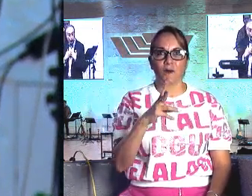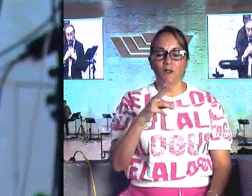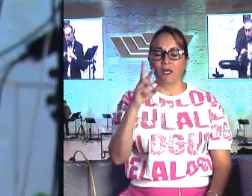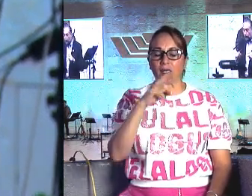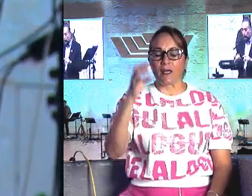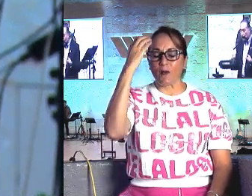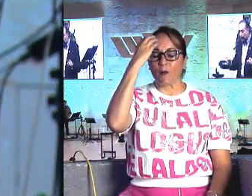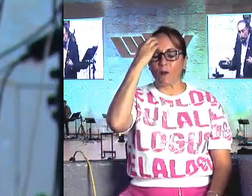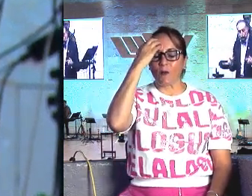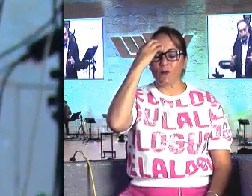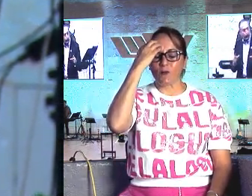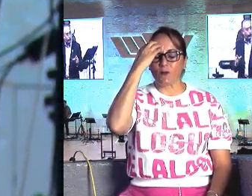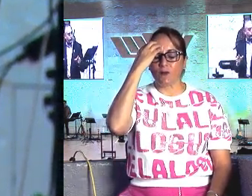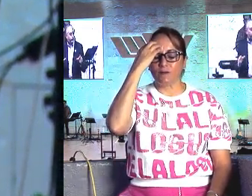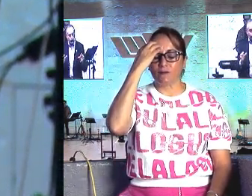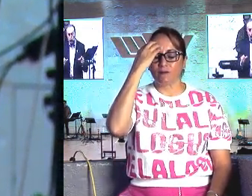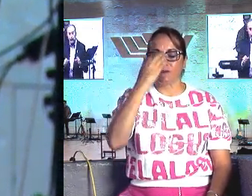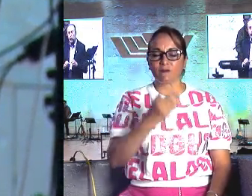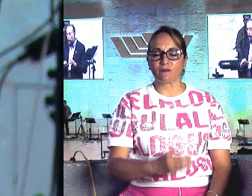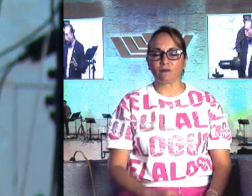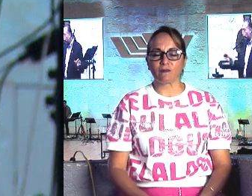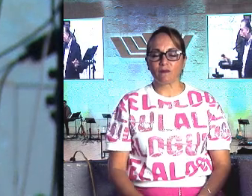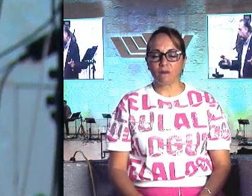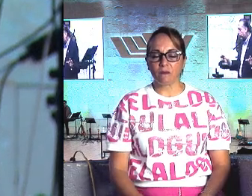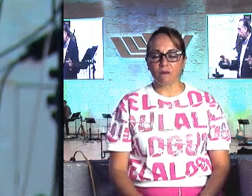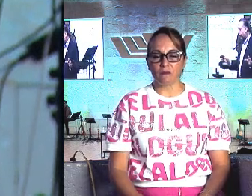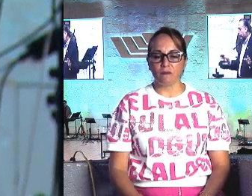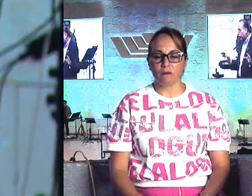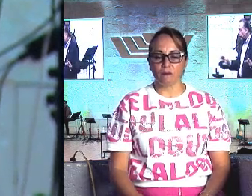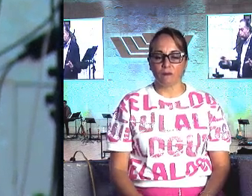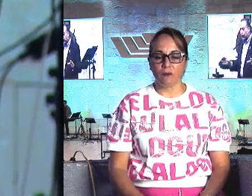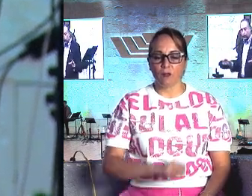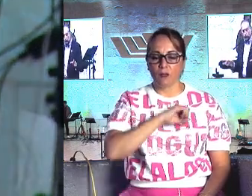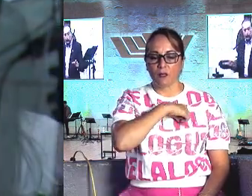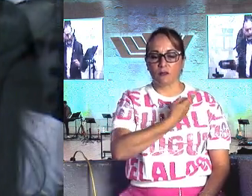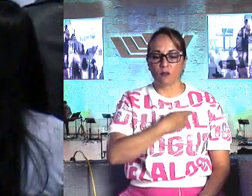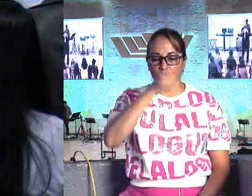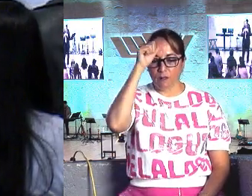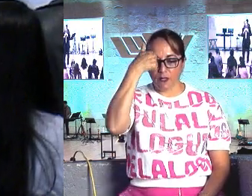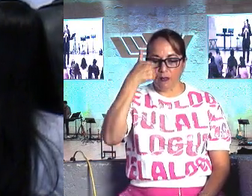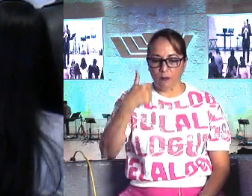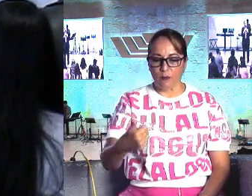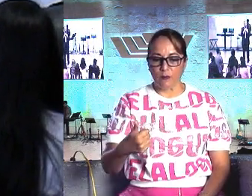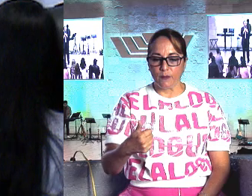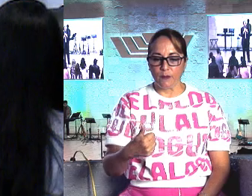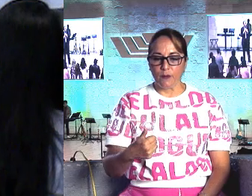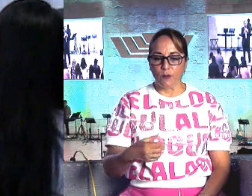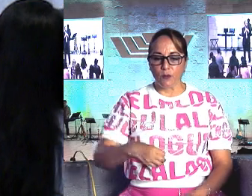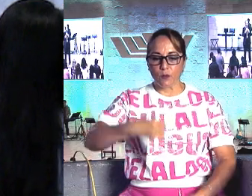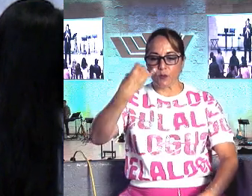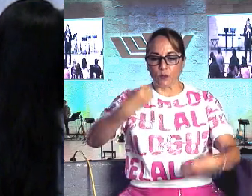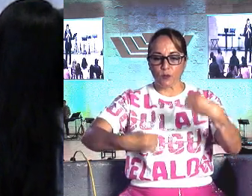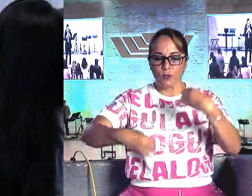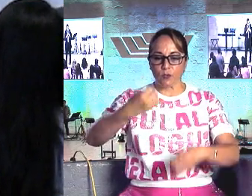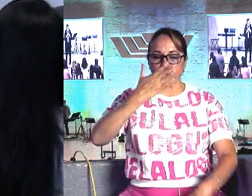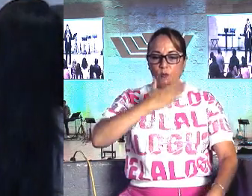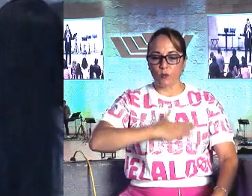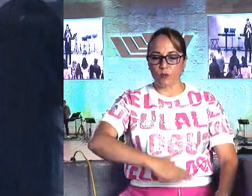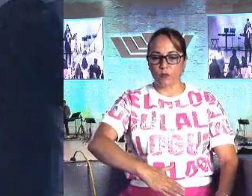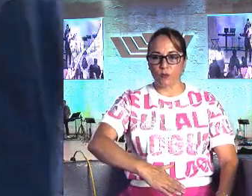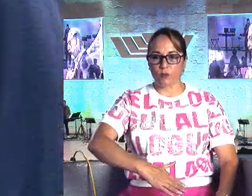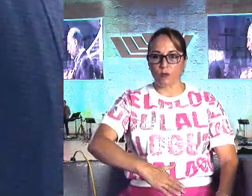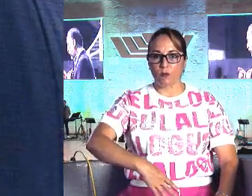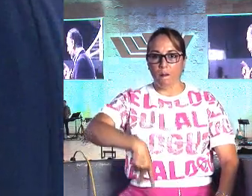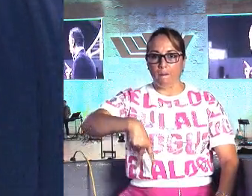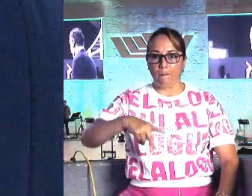reconozco, así como leímos que David lo hacía, Señor, reconozco que soy un pecador y que tus juicios son justos,